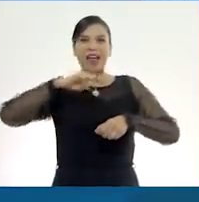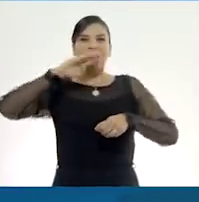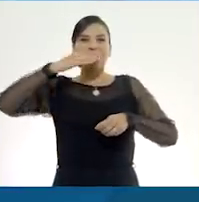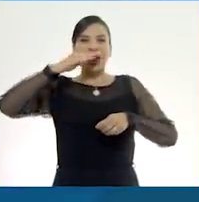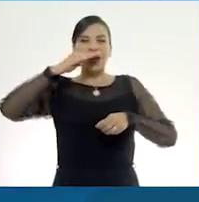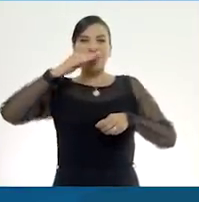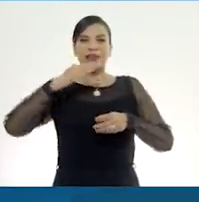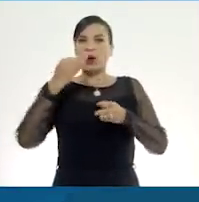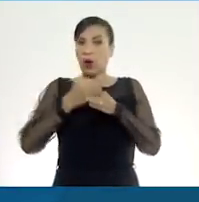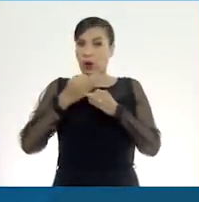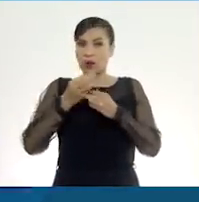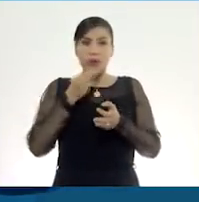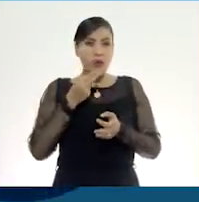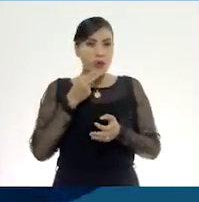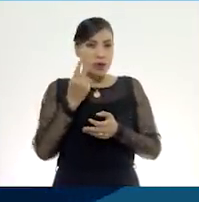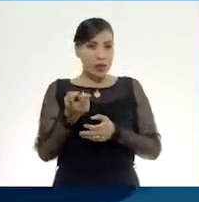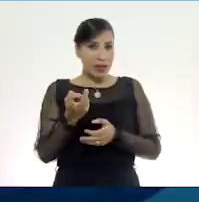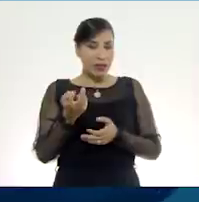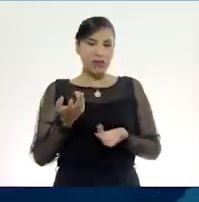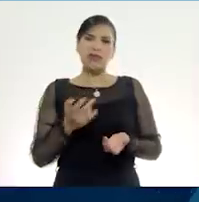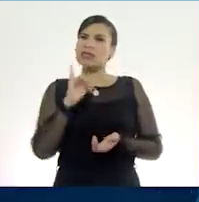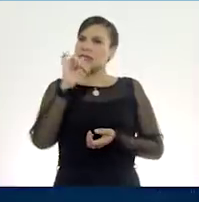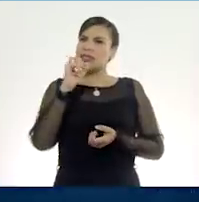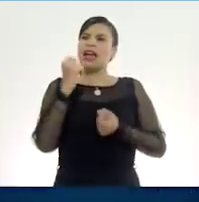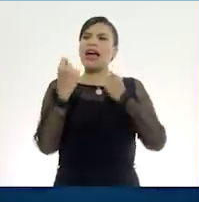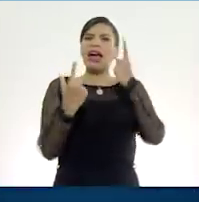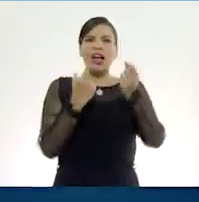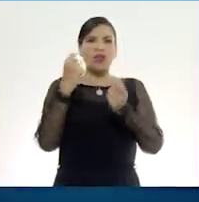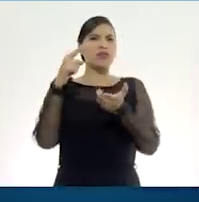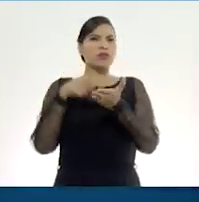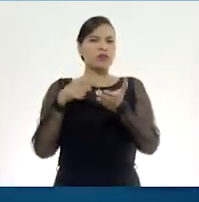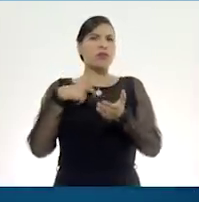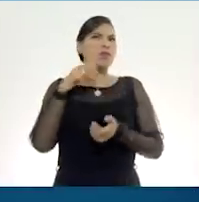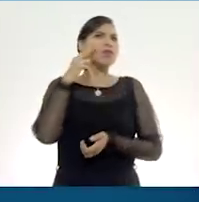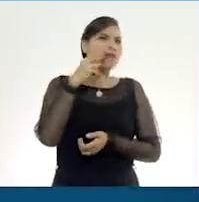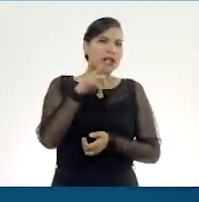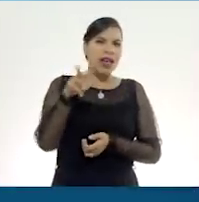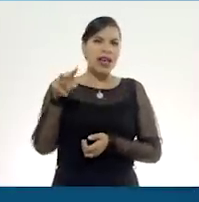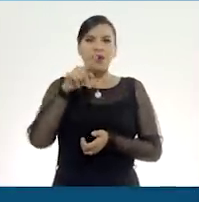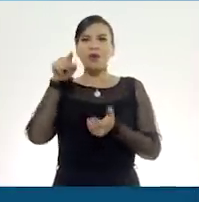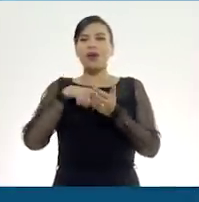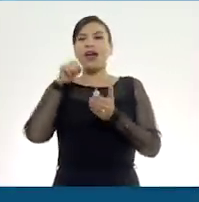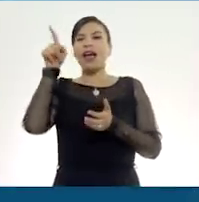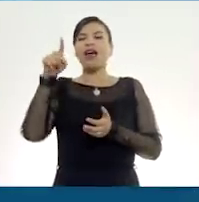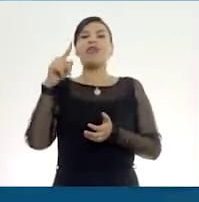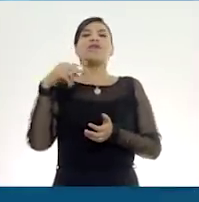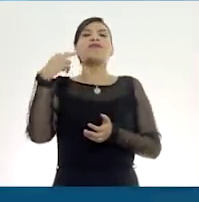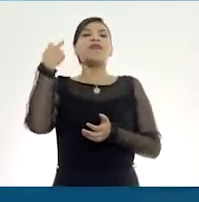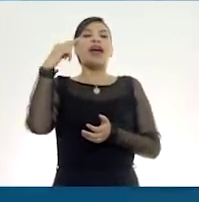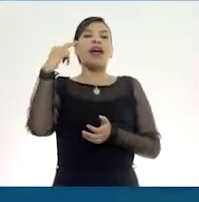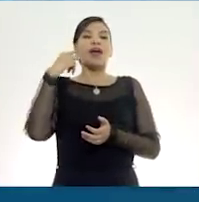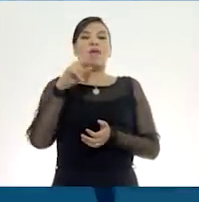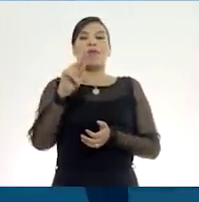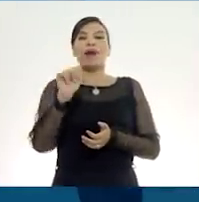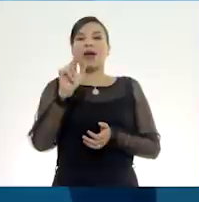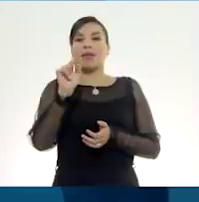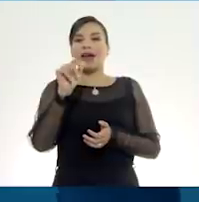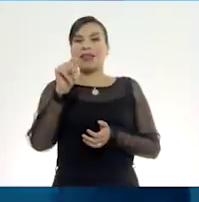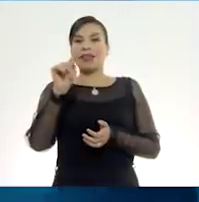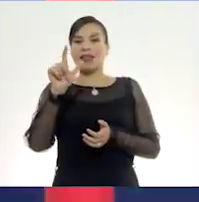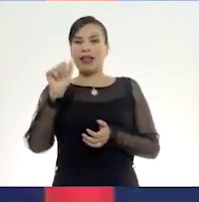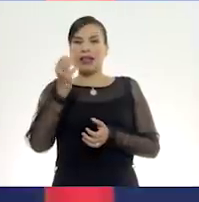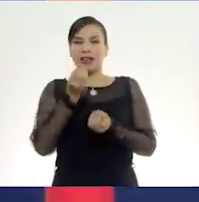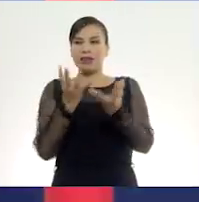Y actualmente se usan los metates. Sí, en algunos lugares sí. Yo he visto en Papantla, Veracruz, a muchísimas